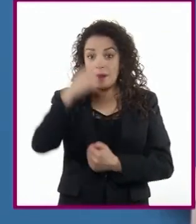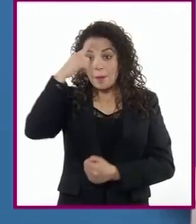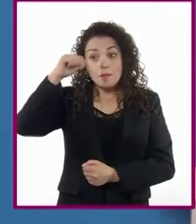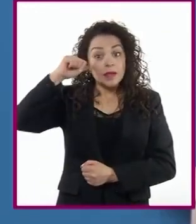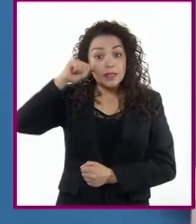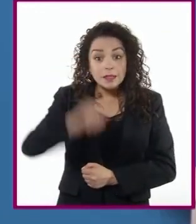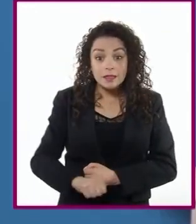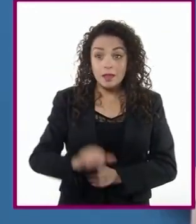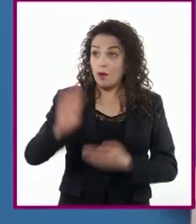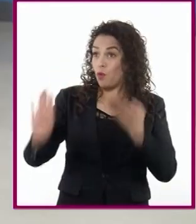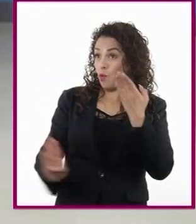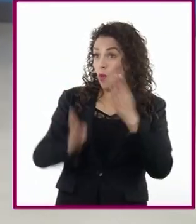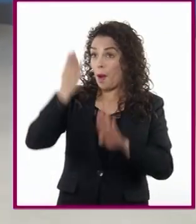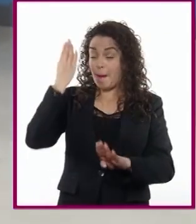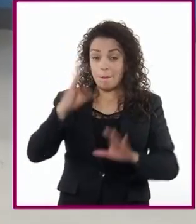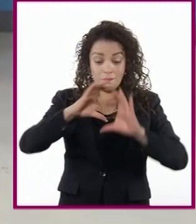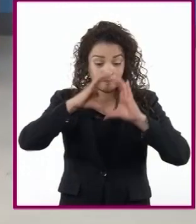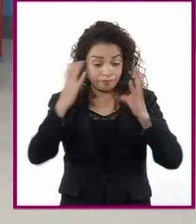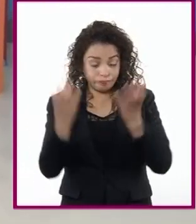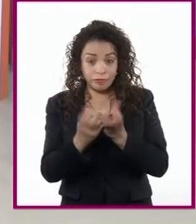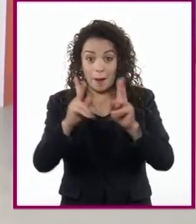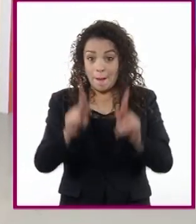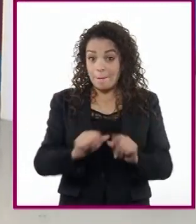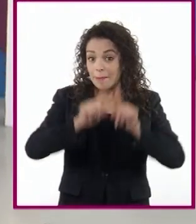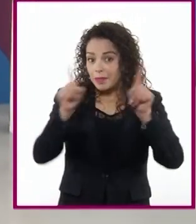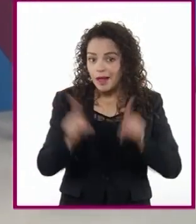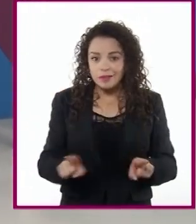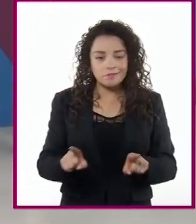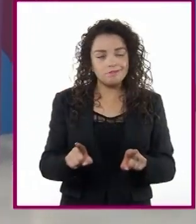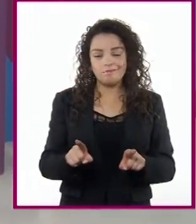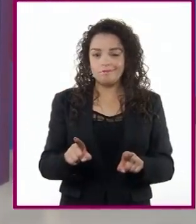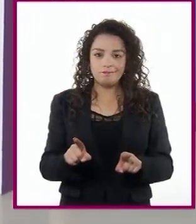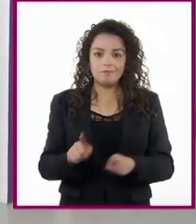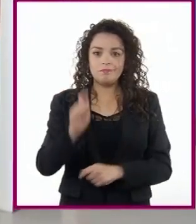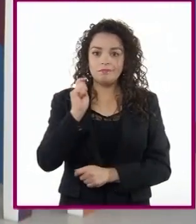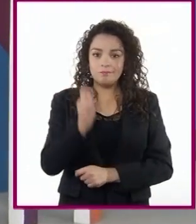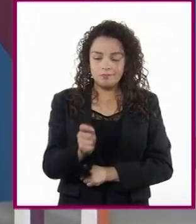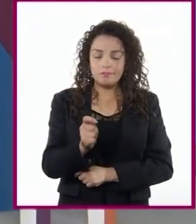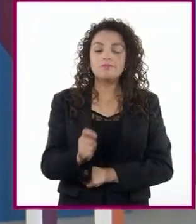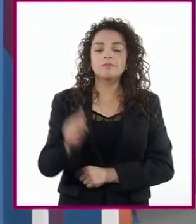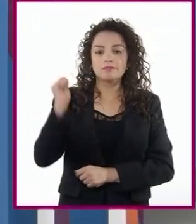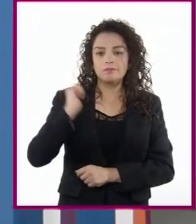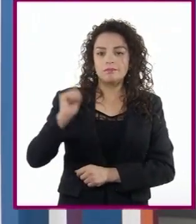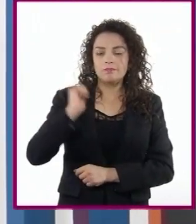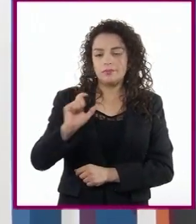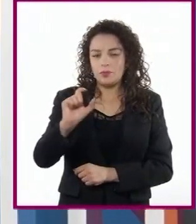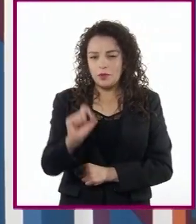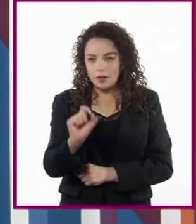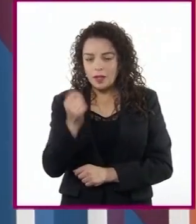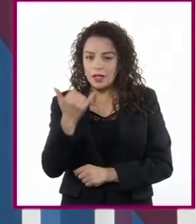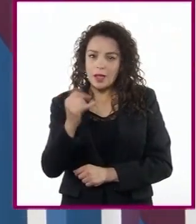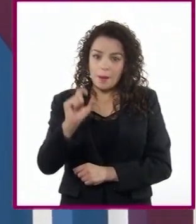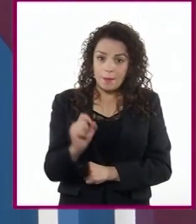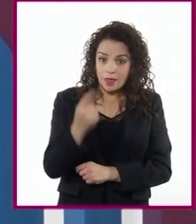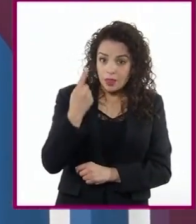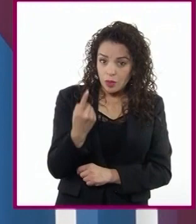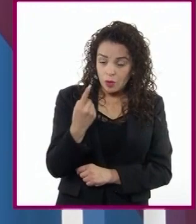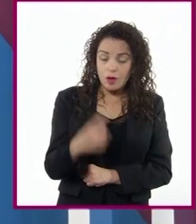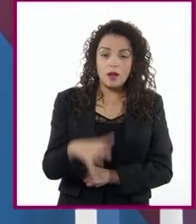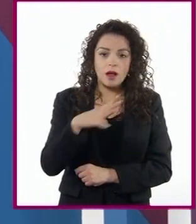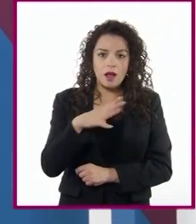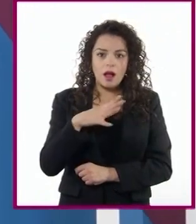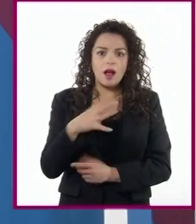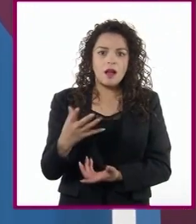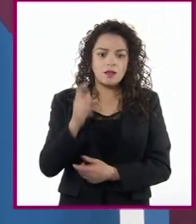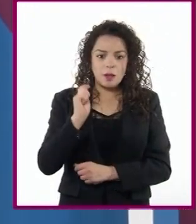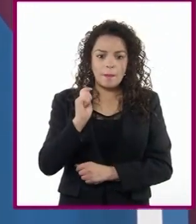en todo el mundo. A lo largo del siglo XX e incluso del siglo XXI, han habido diversas